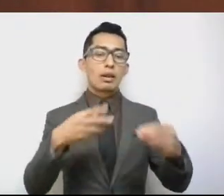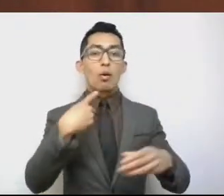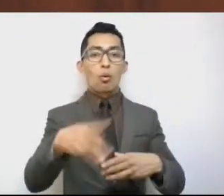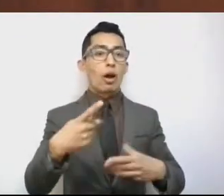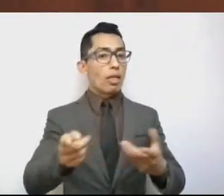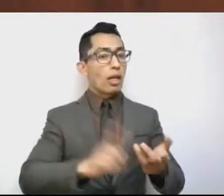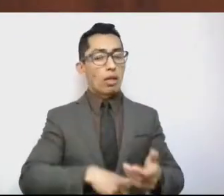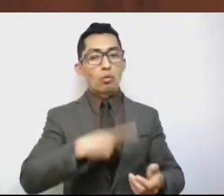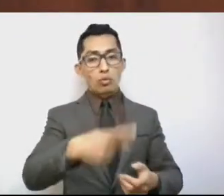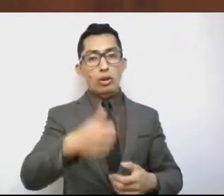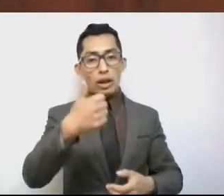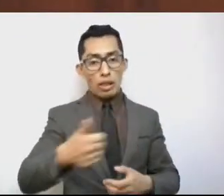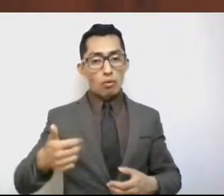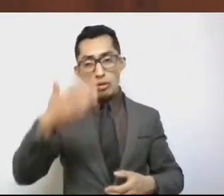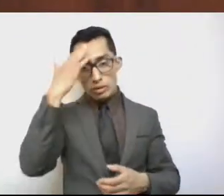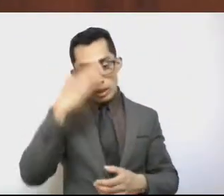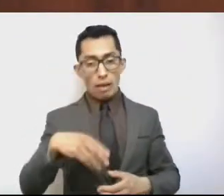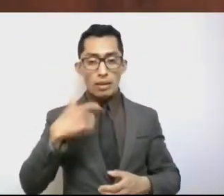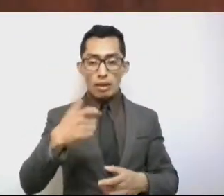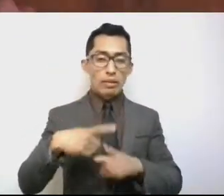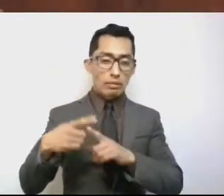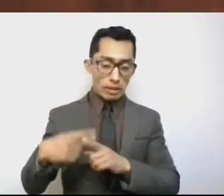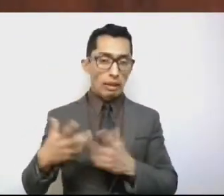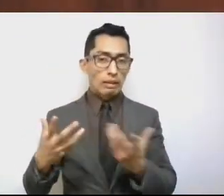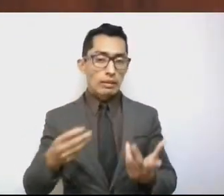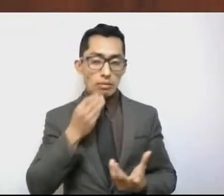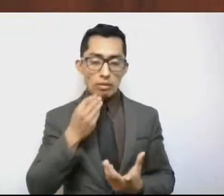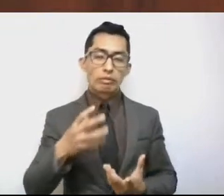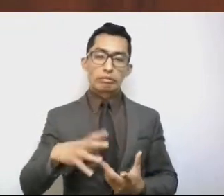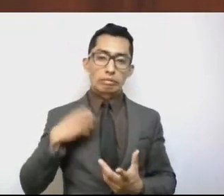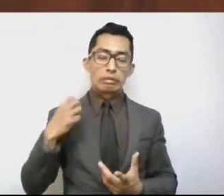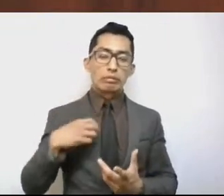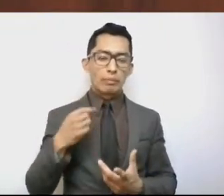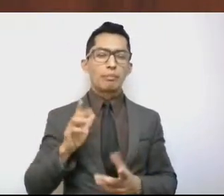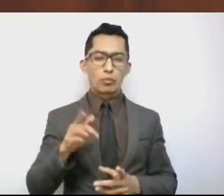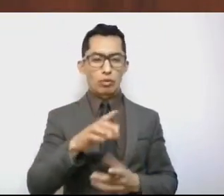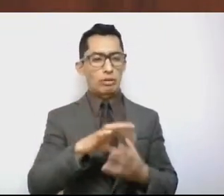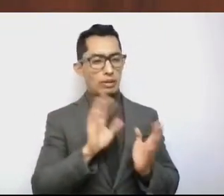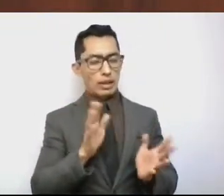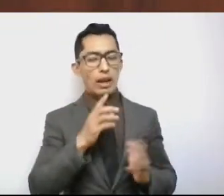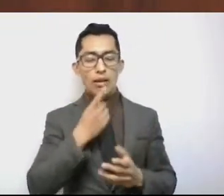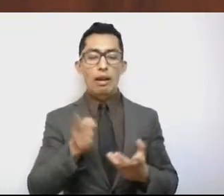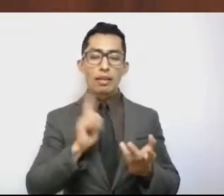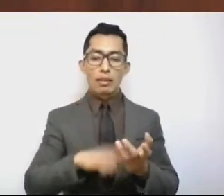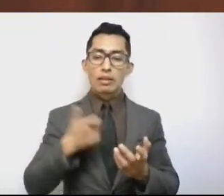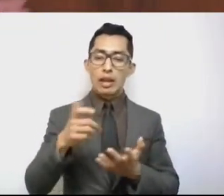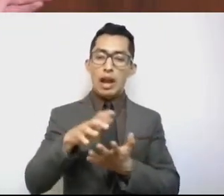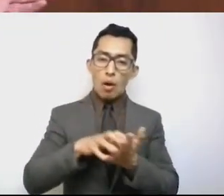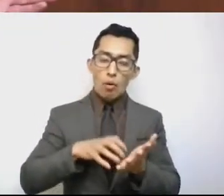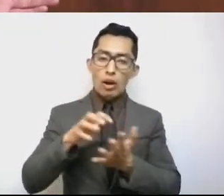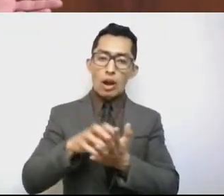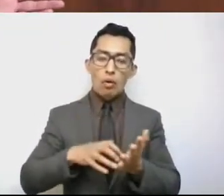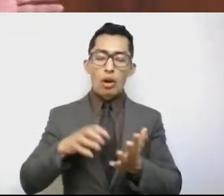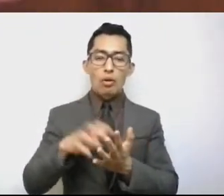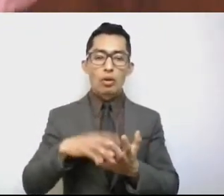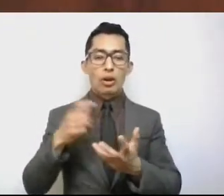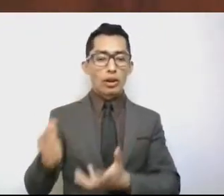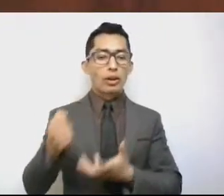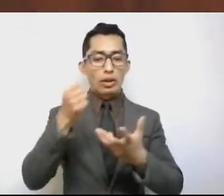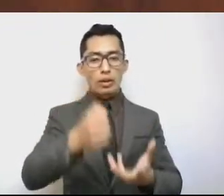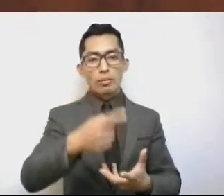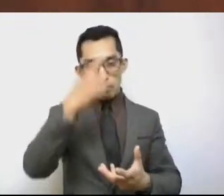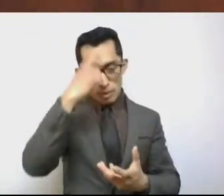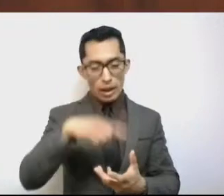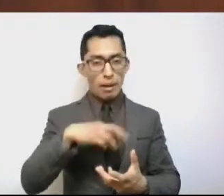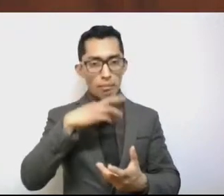humanas, materiales y financieras. Ya lo dijo usted, los ahorros en los gastos operativos liberaron recursos y que permitieron darle un mayor soporte